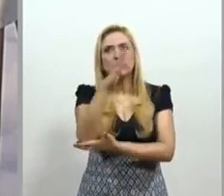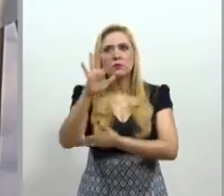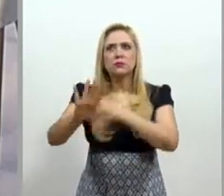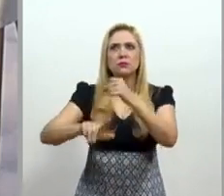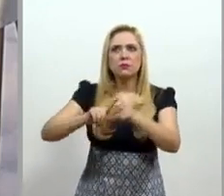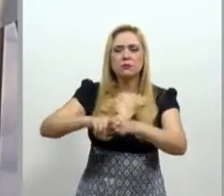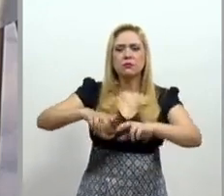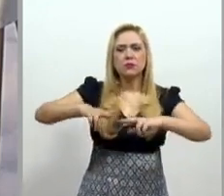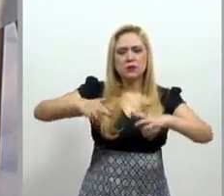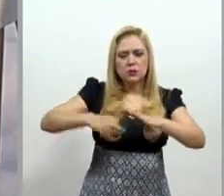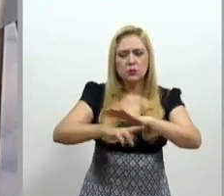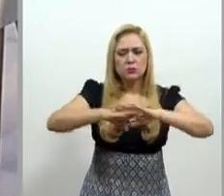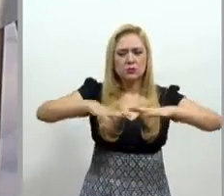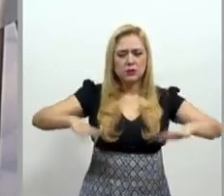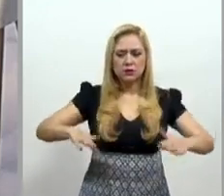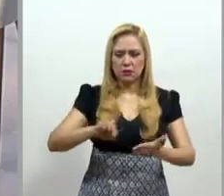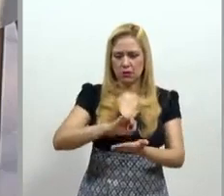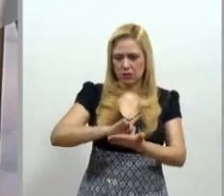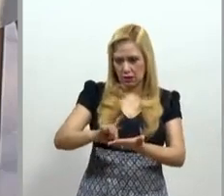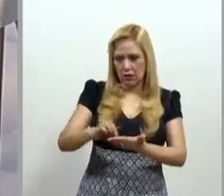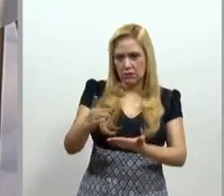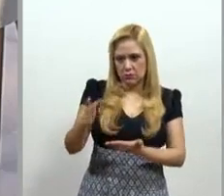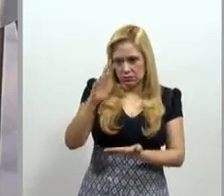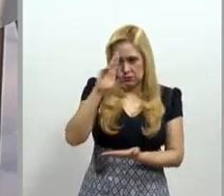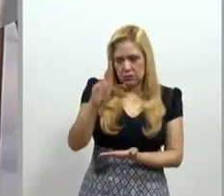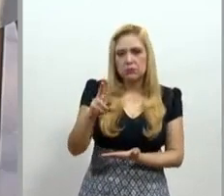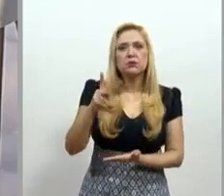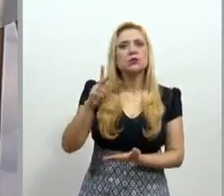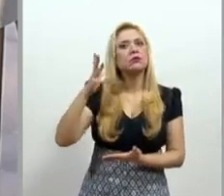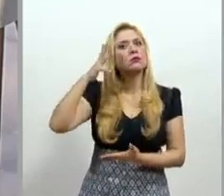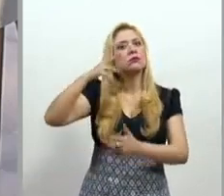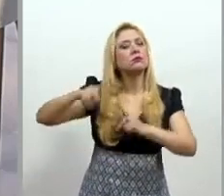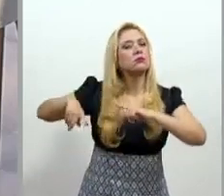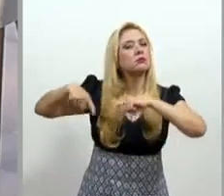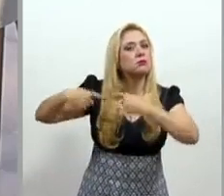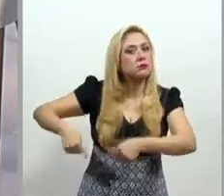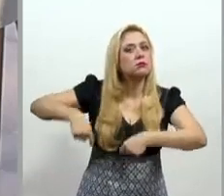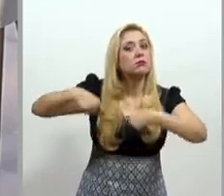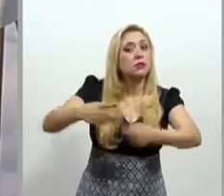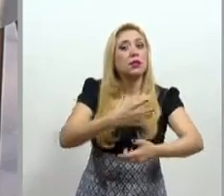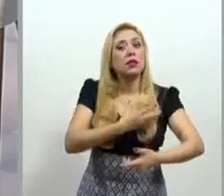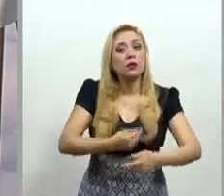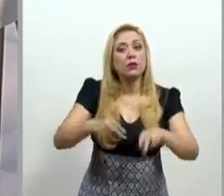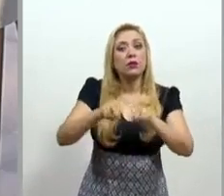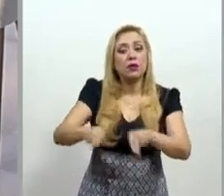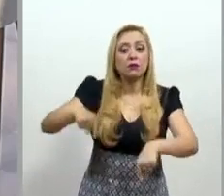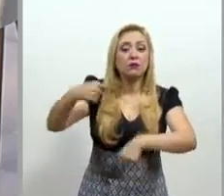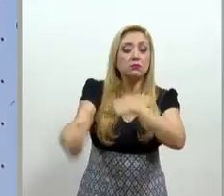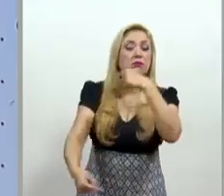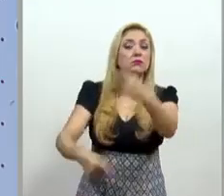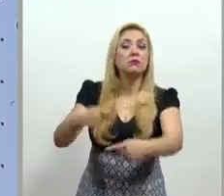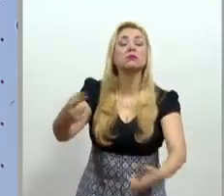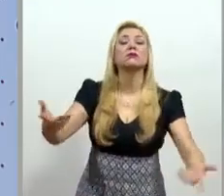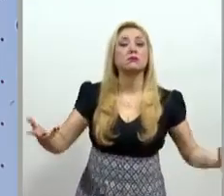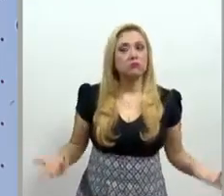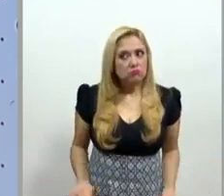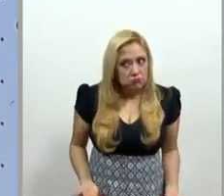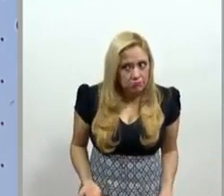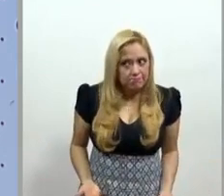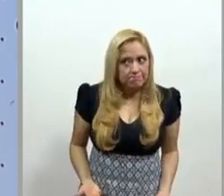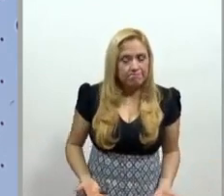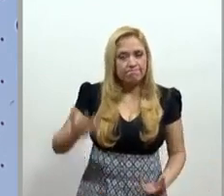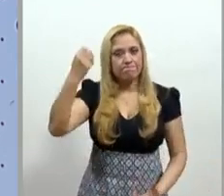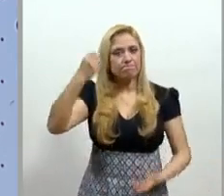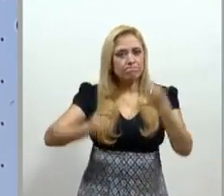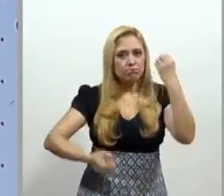generaciones futuras, la solidaridad intergeneracional. Parece muy abstracto, pero también las propias sentencias de las cortes, de los